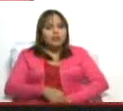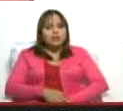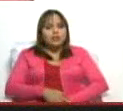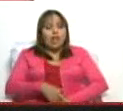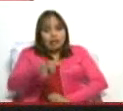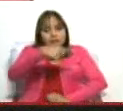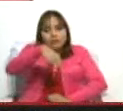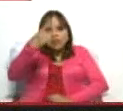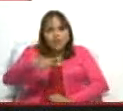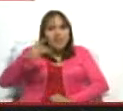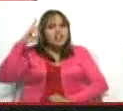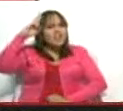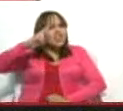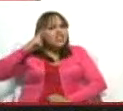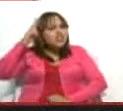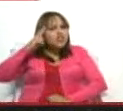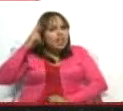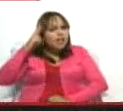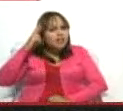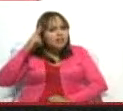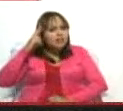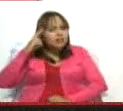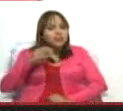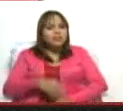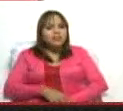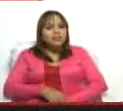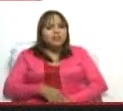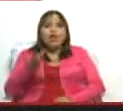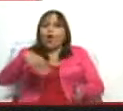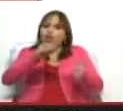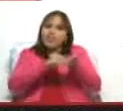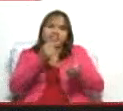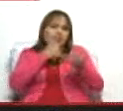Reflexionar, revisar y rectificar los errores cometidos.